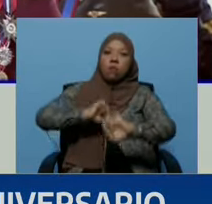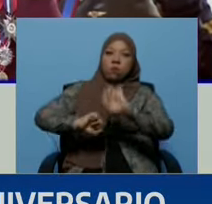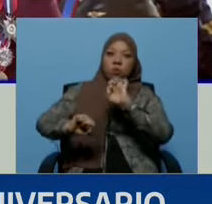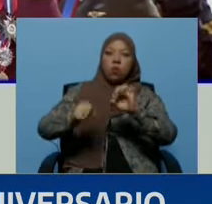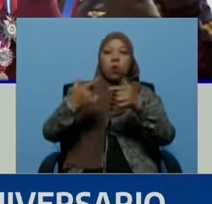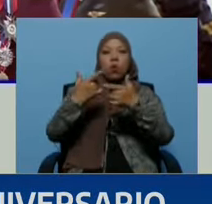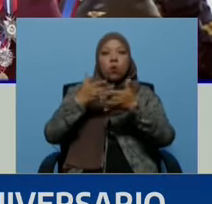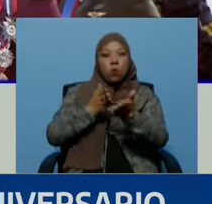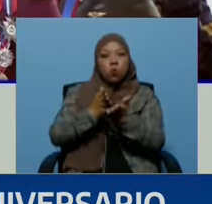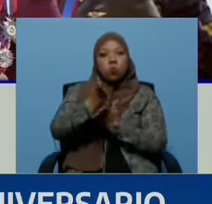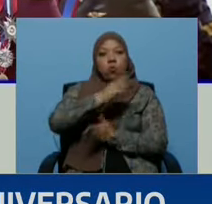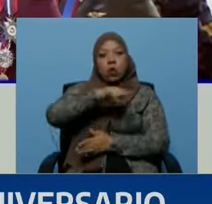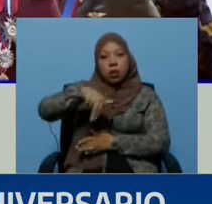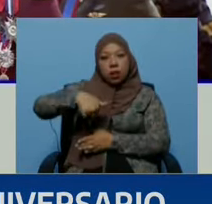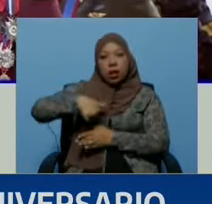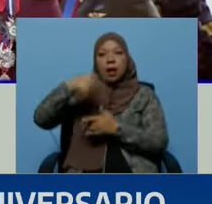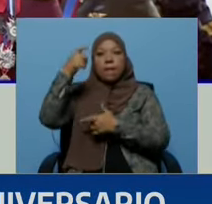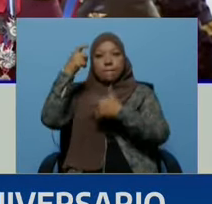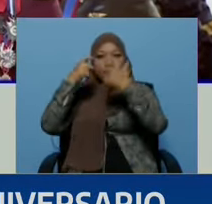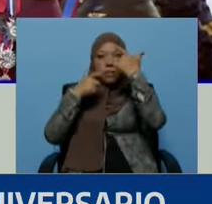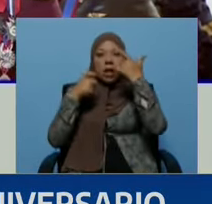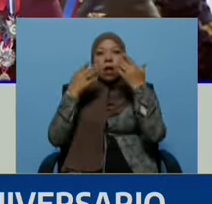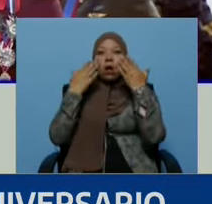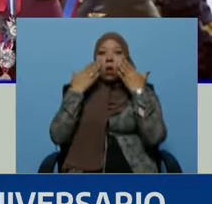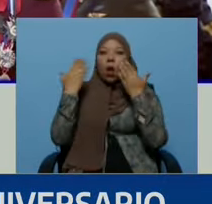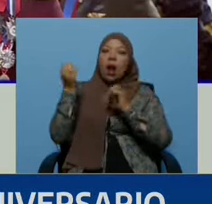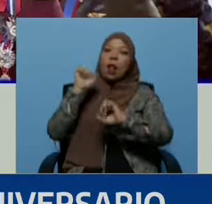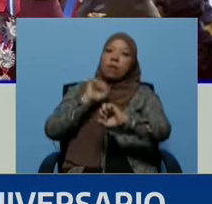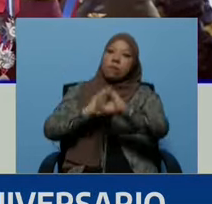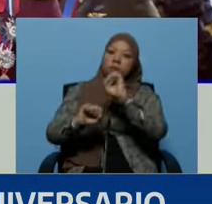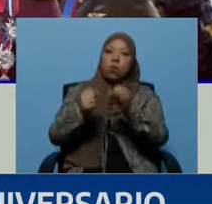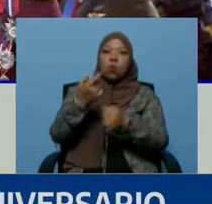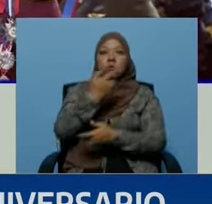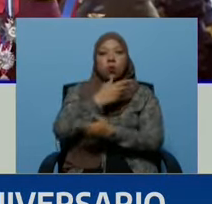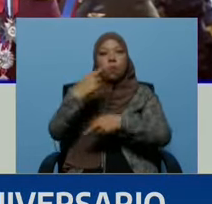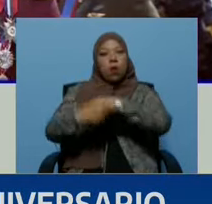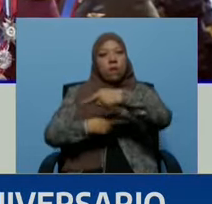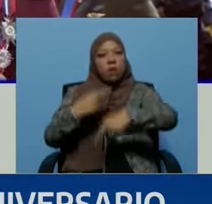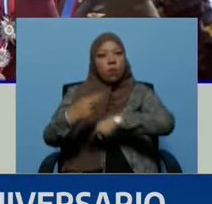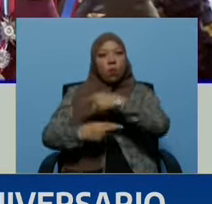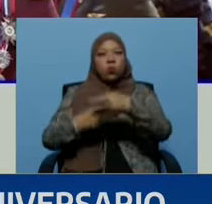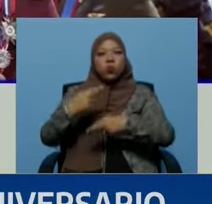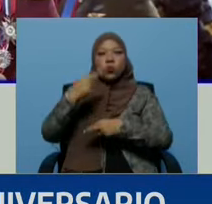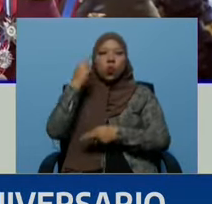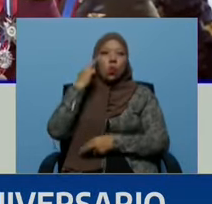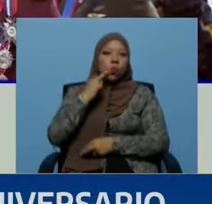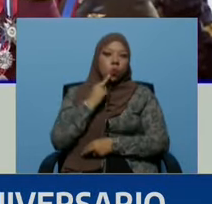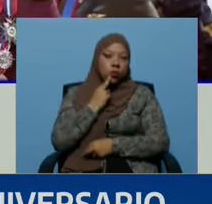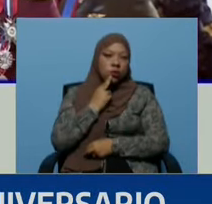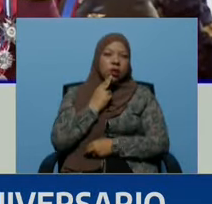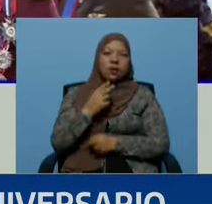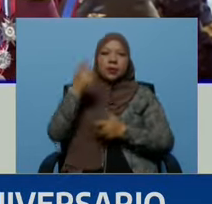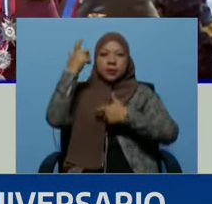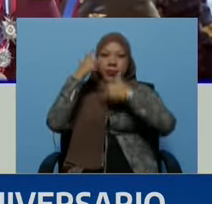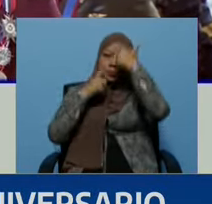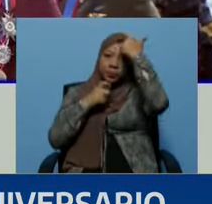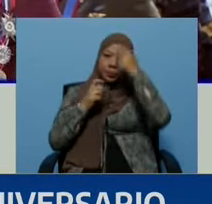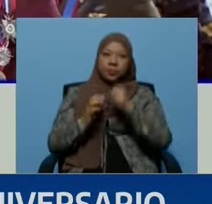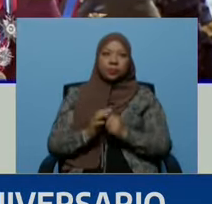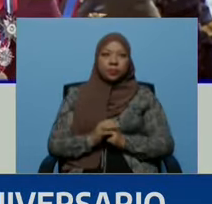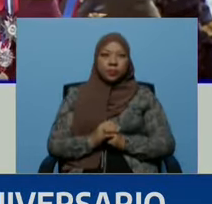el legado de nuestro comandante supremo y eterno de la Revolución Bolivariana, Hugo Rafael Chávez